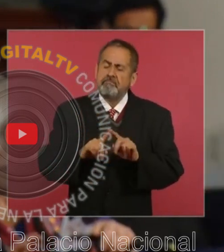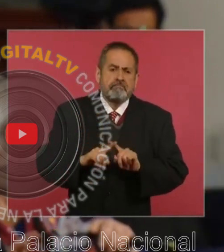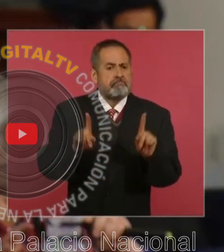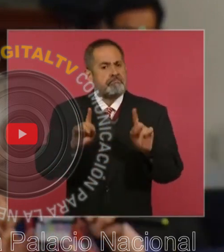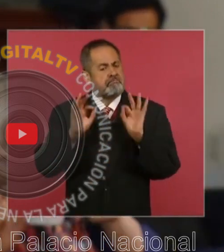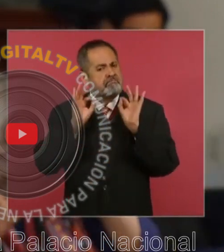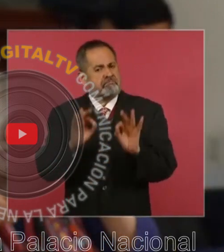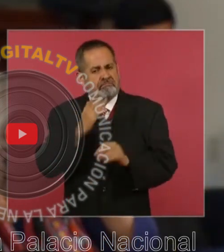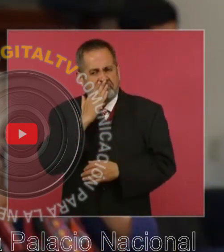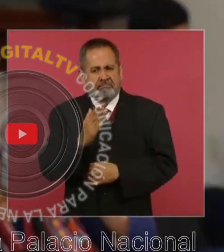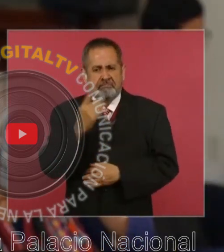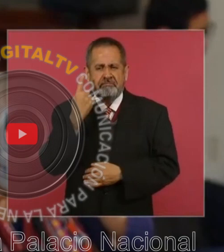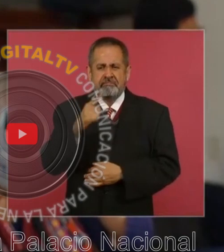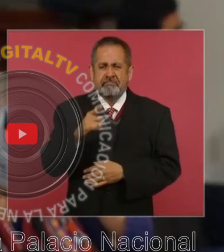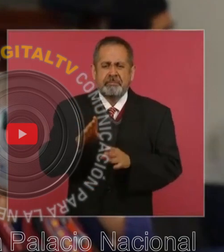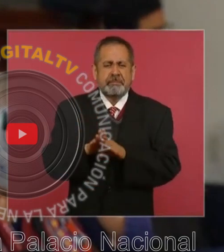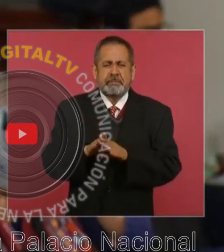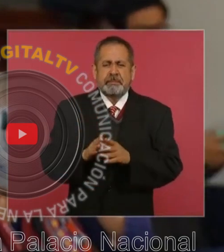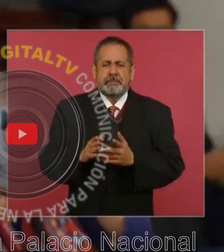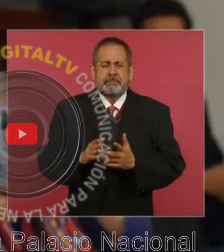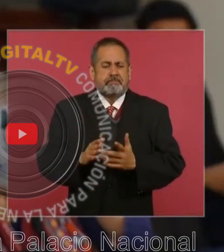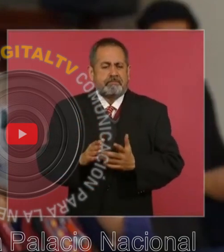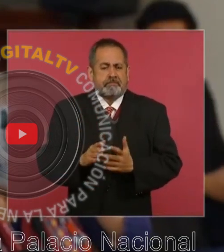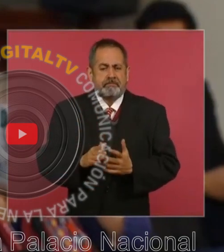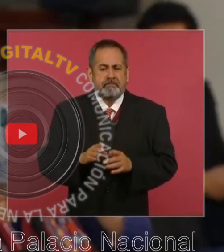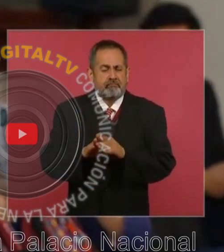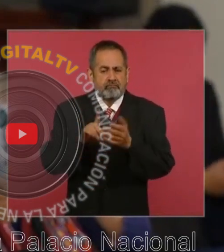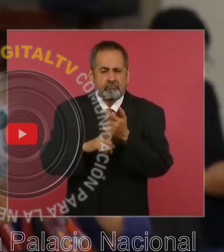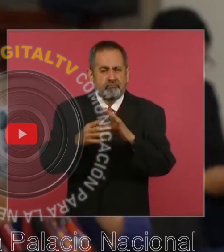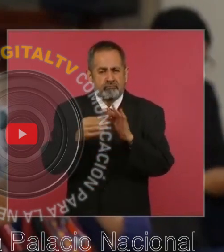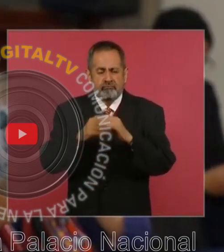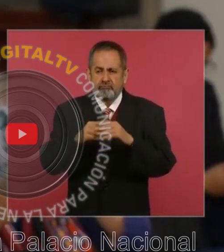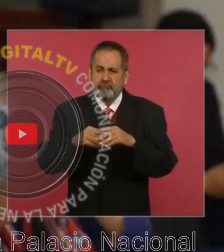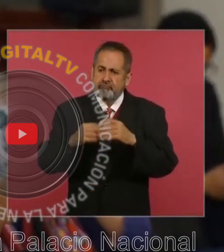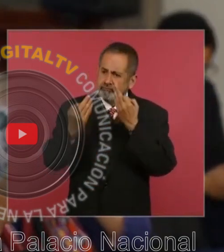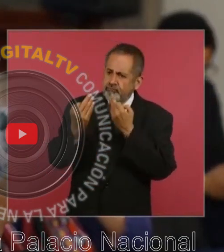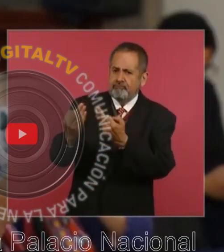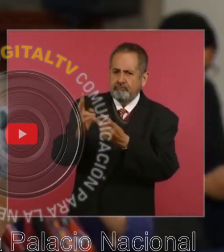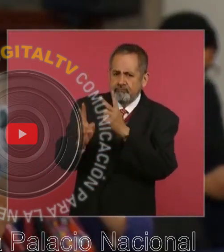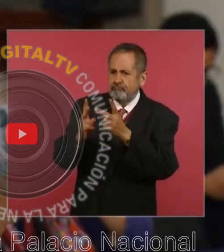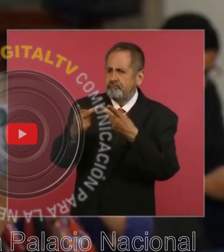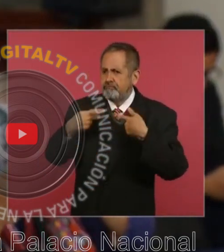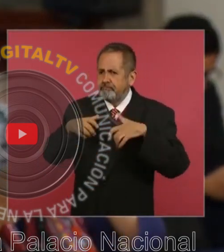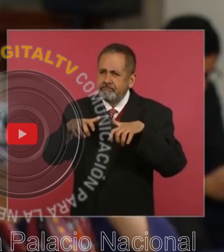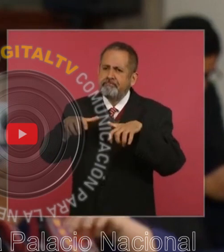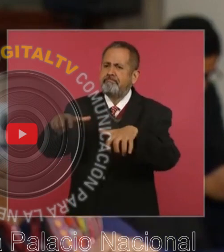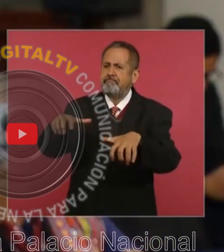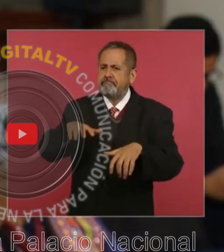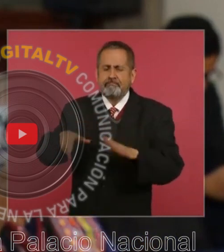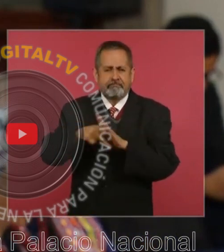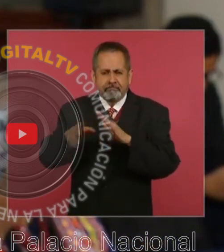muy diferente de dirigirse a la vez a la población y a los